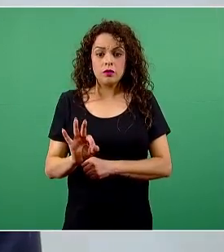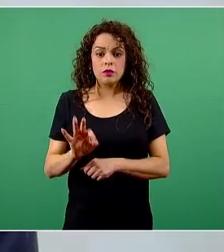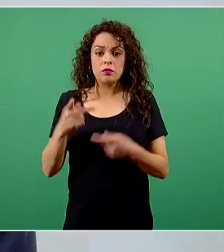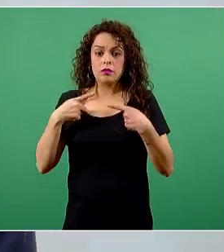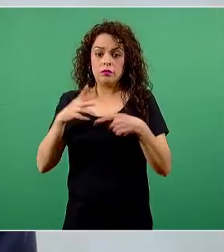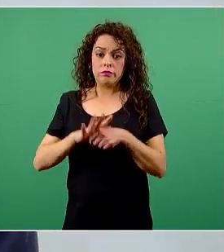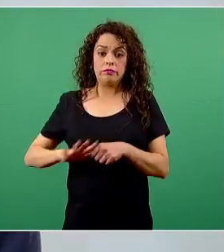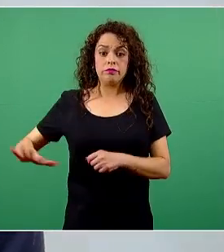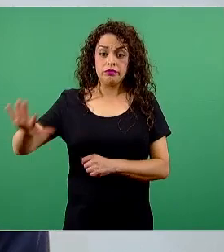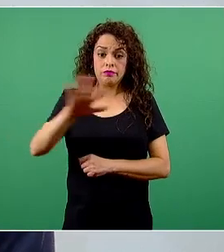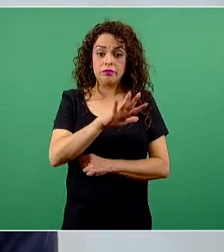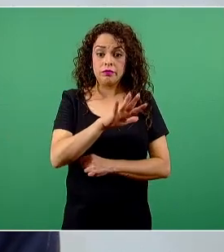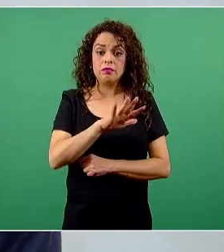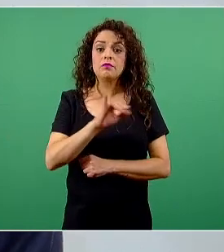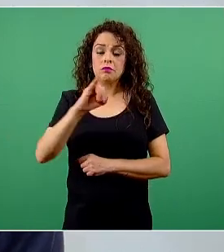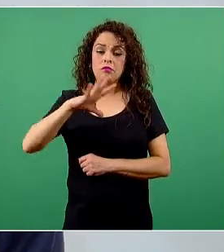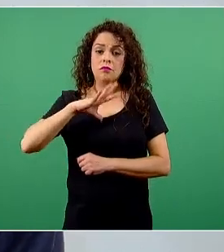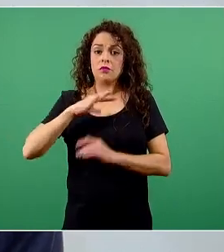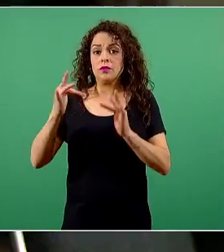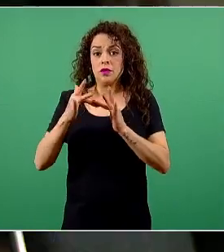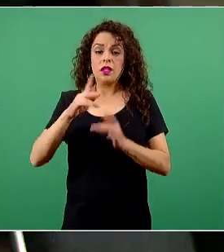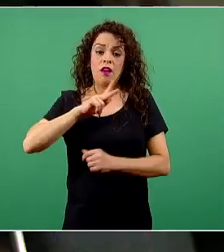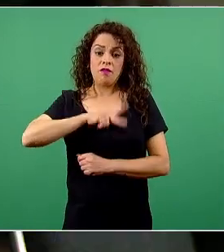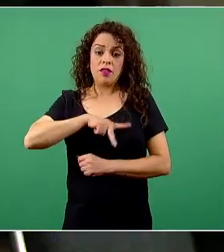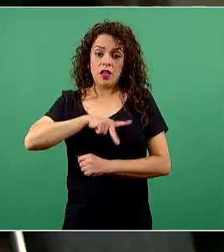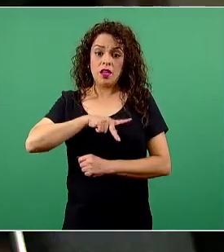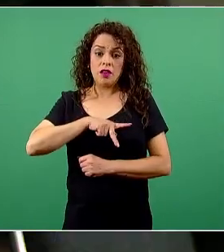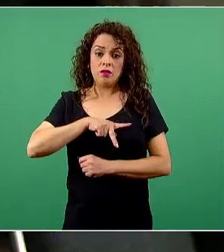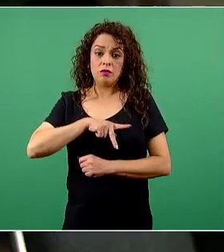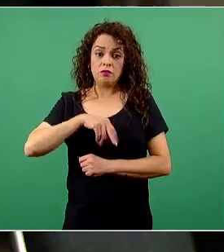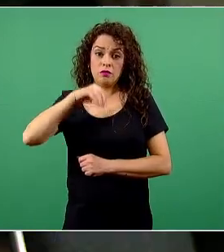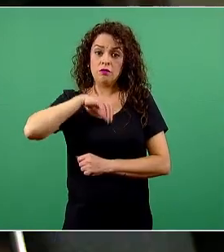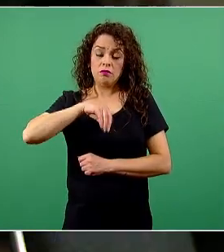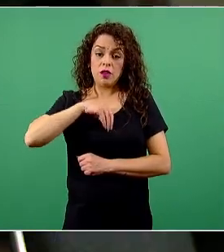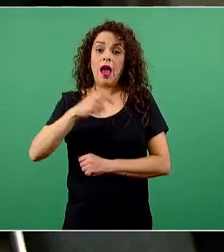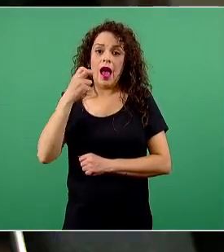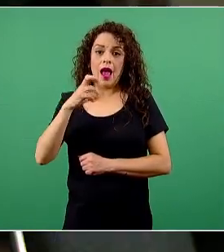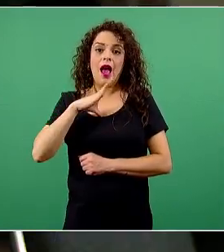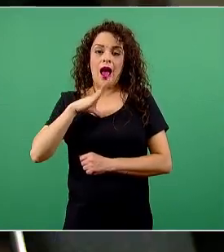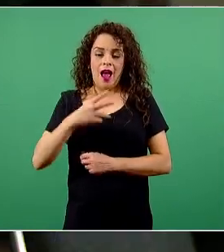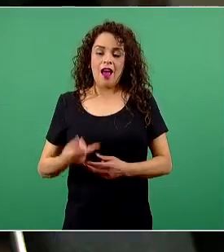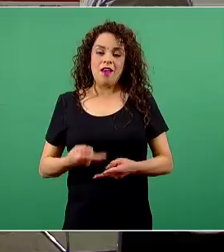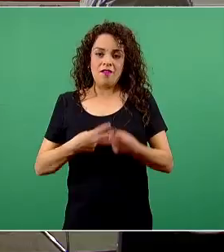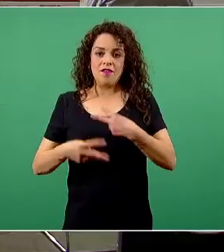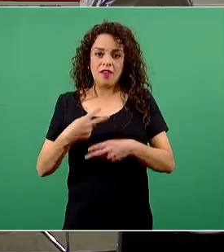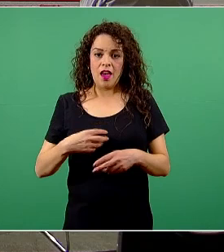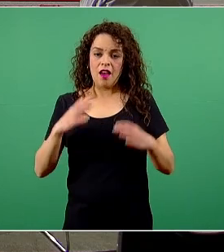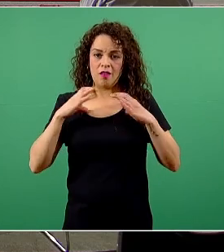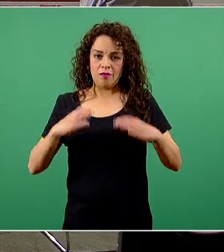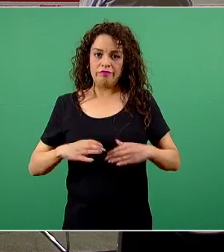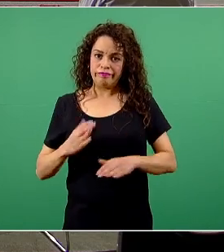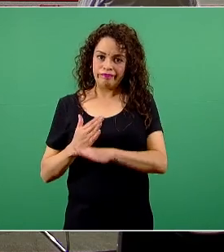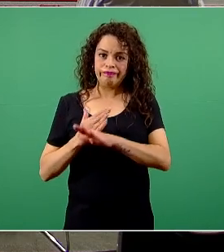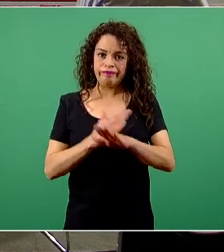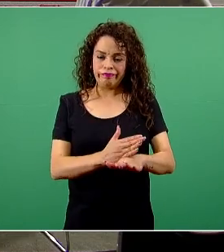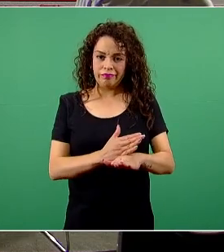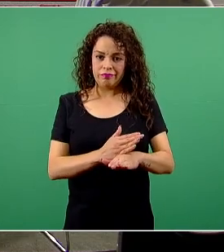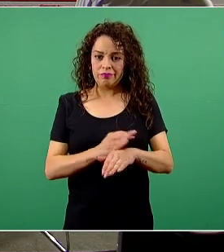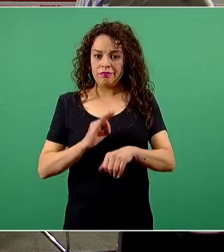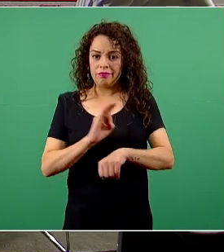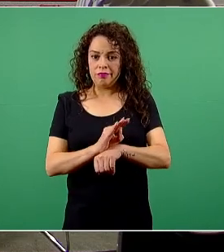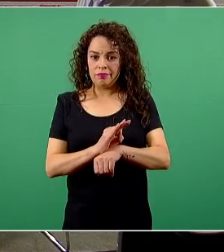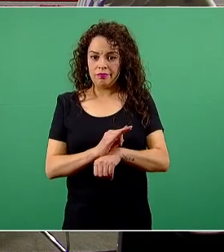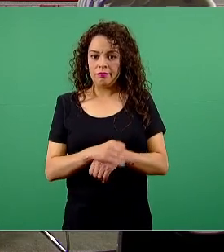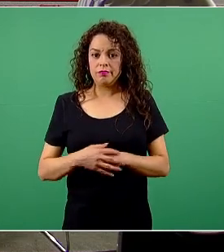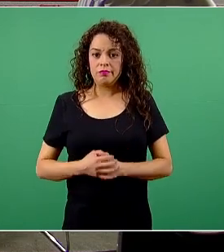población haber estado en contacto con el virus y por tanto anticuerpos entre las 2 olas importantes que tuvimos